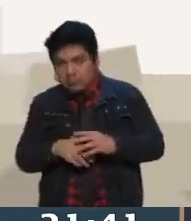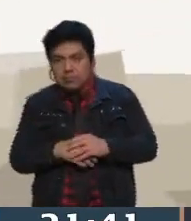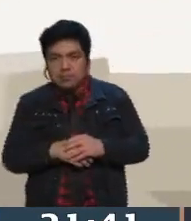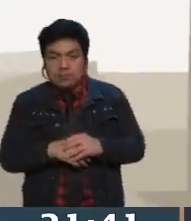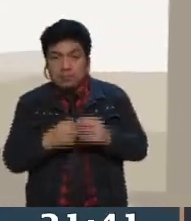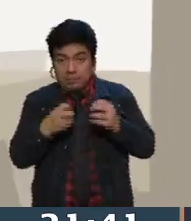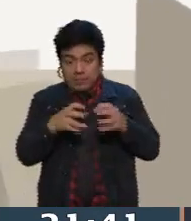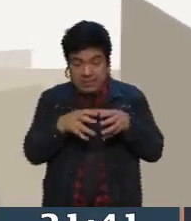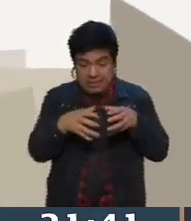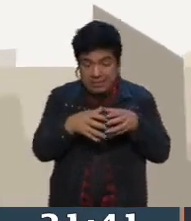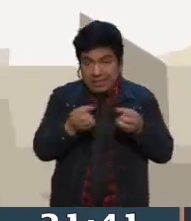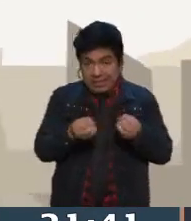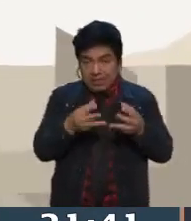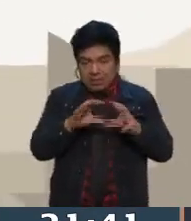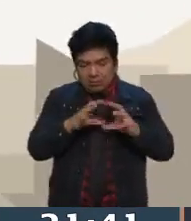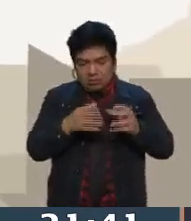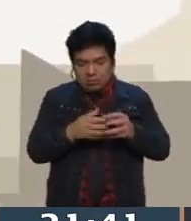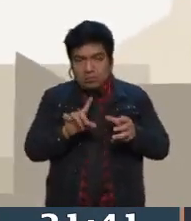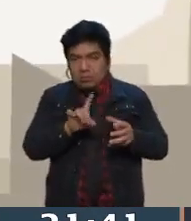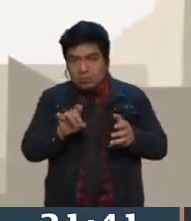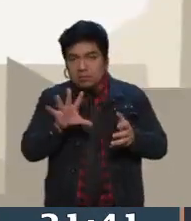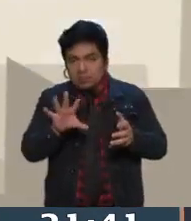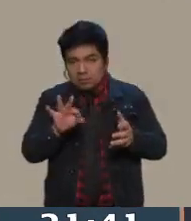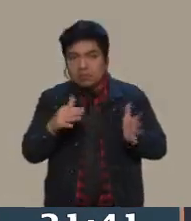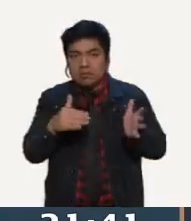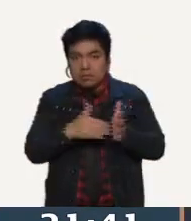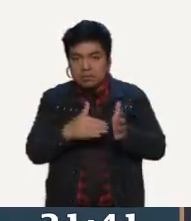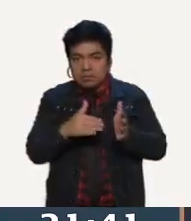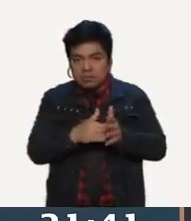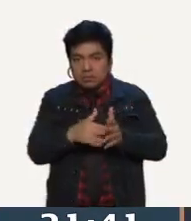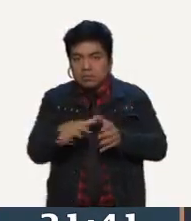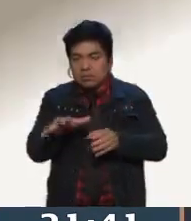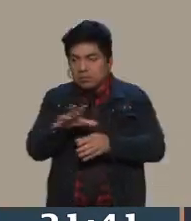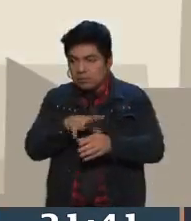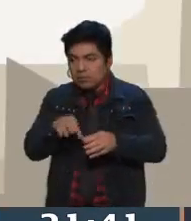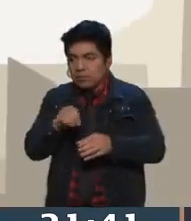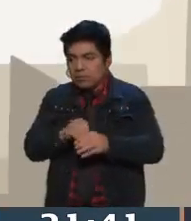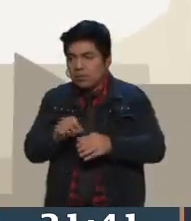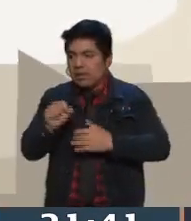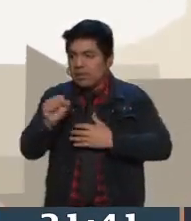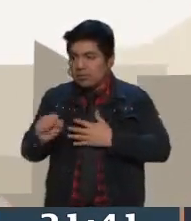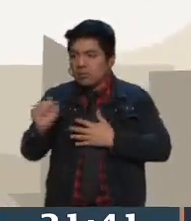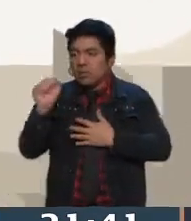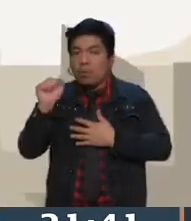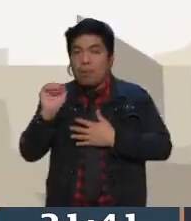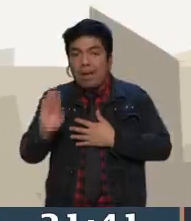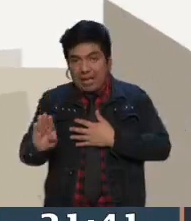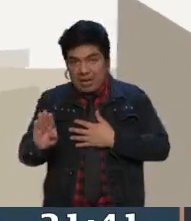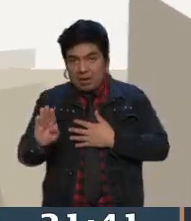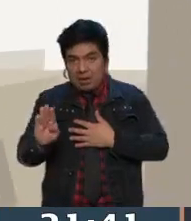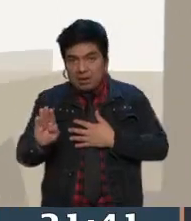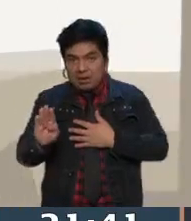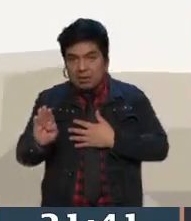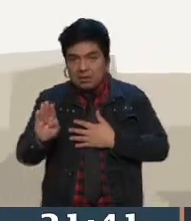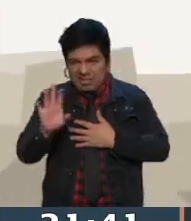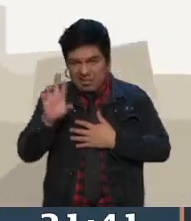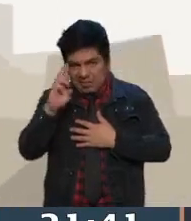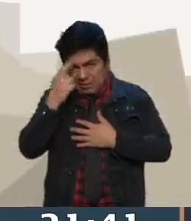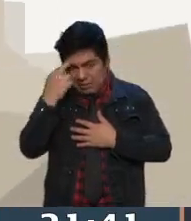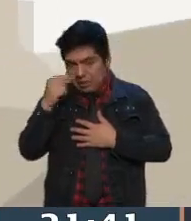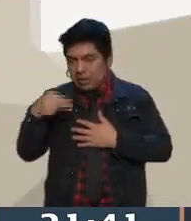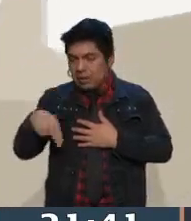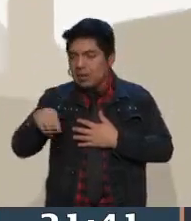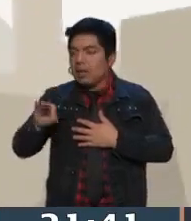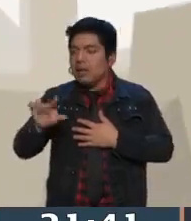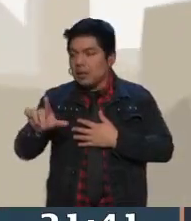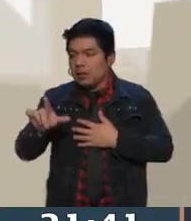esa cantidad es la conversación total que generó el Super Bowl este año. Es decir, es como si